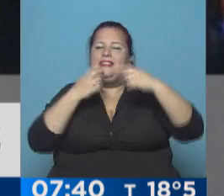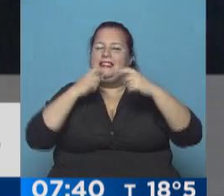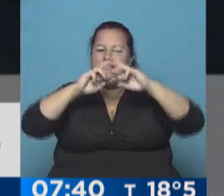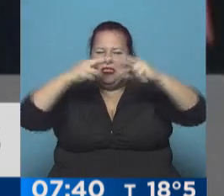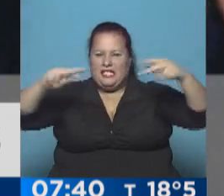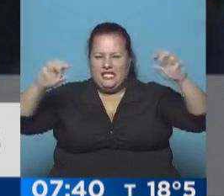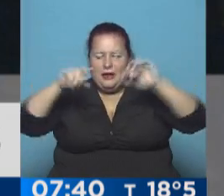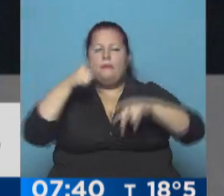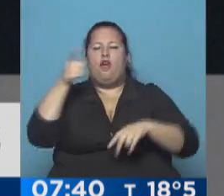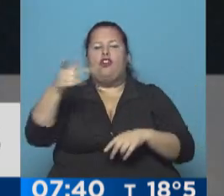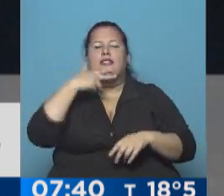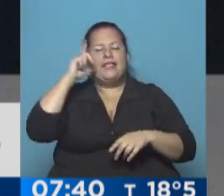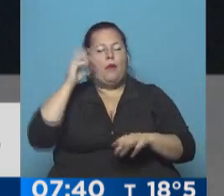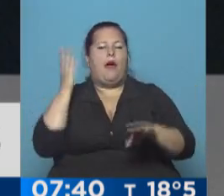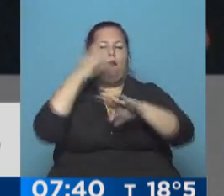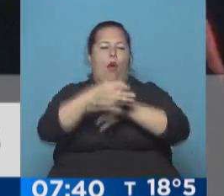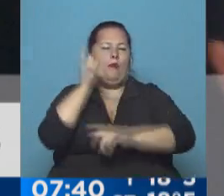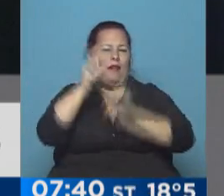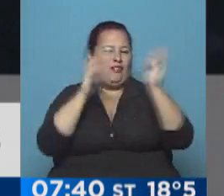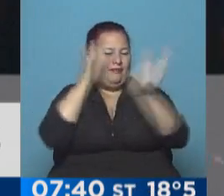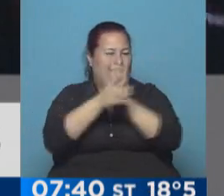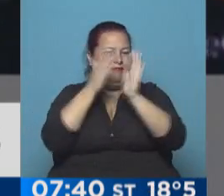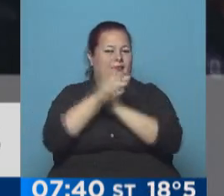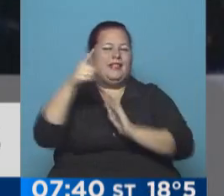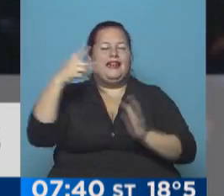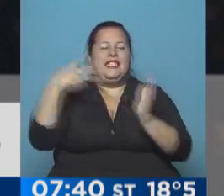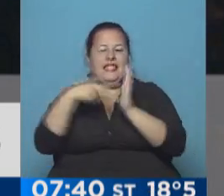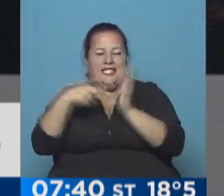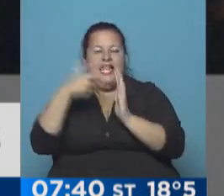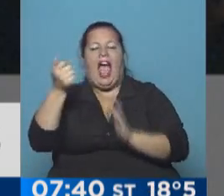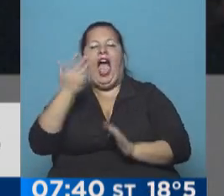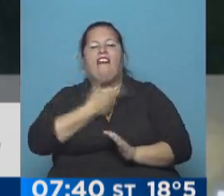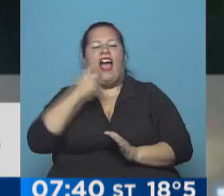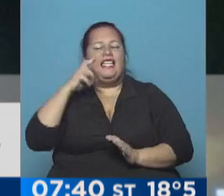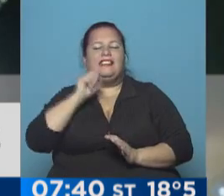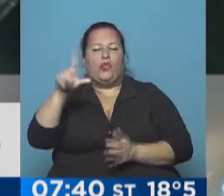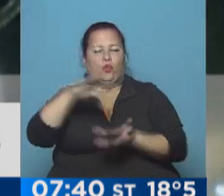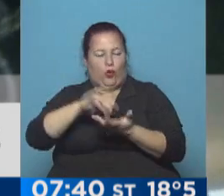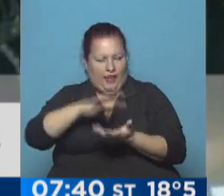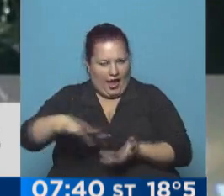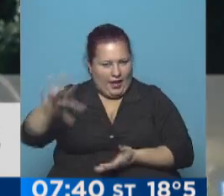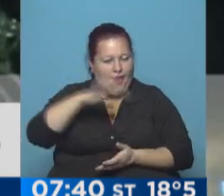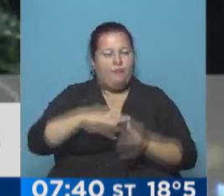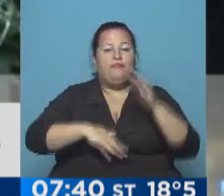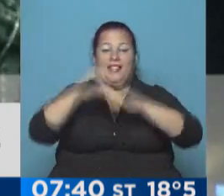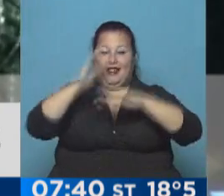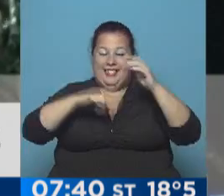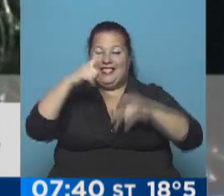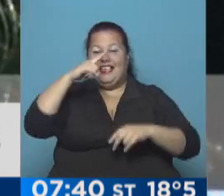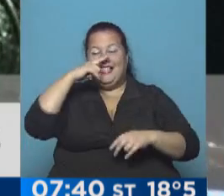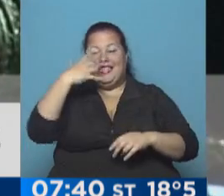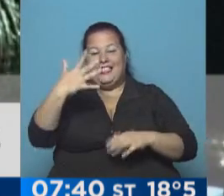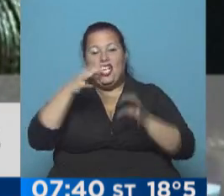frontera con Serbia para impedir el acceso de refugiados provenientes de Siria y Afganistán en su territorio. La construcción de estos